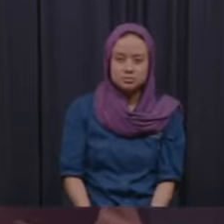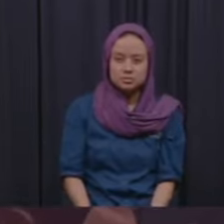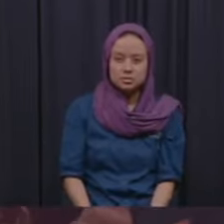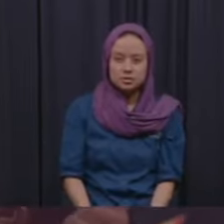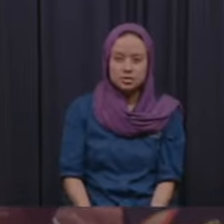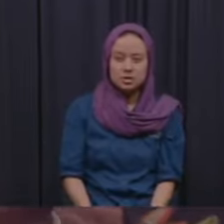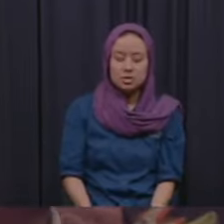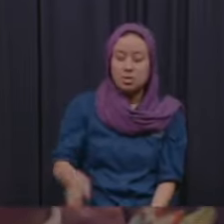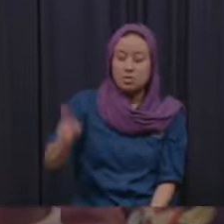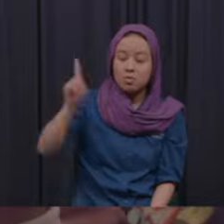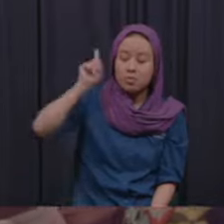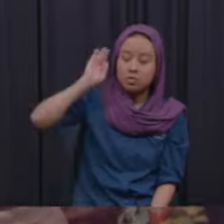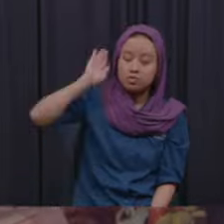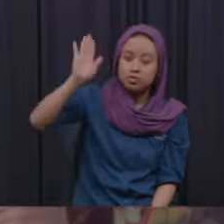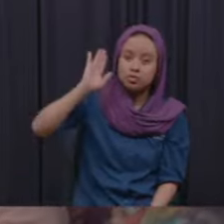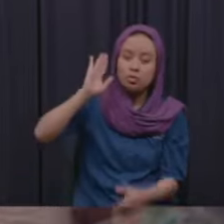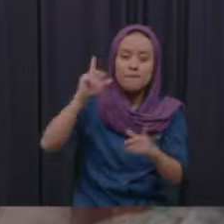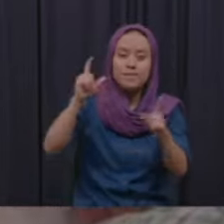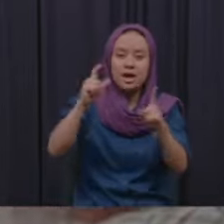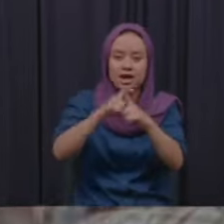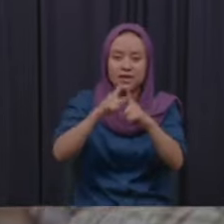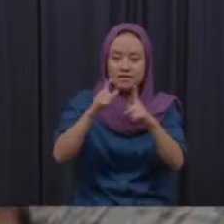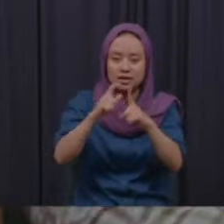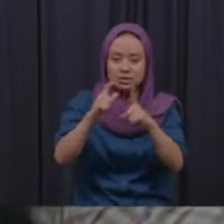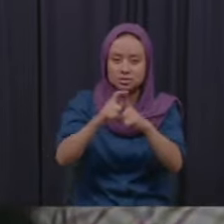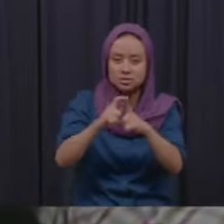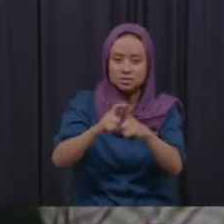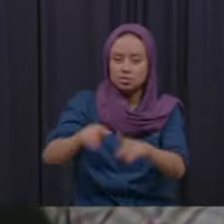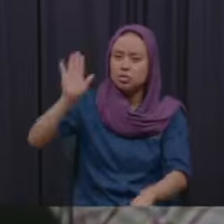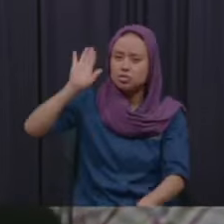Por el poder de la palabra.